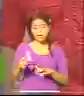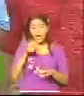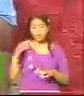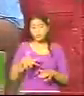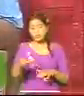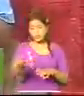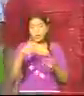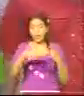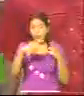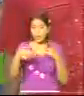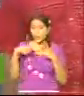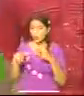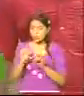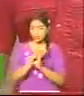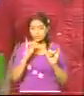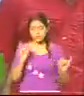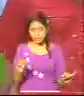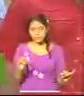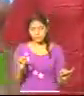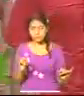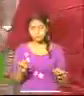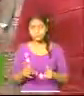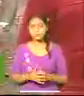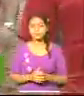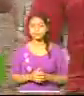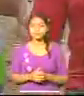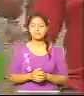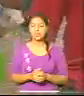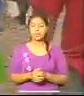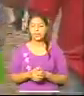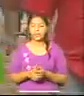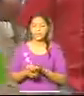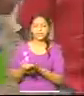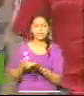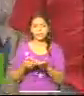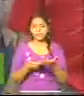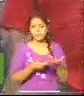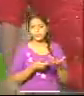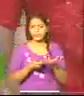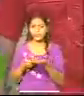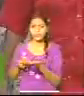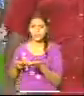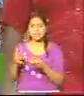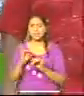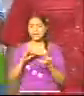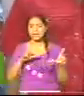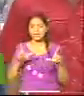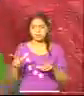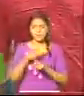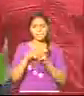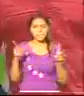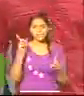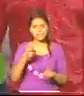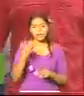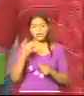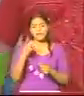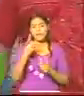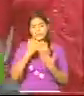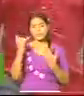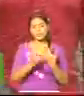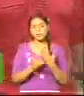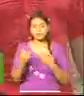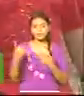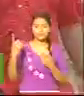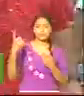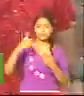canales secundarios, ya actualmente se están en los riegos terciarios, en este caso sistemas por pivote, pero además el proyecto